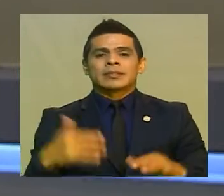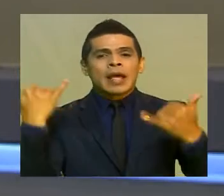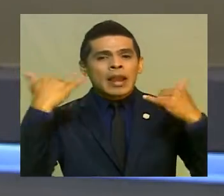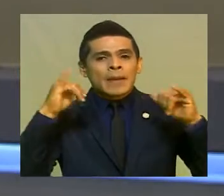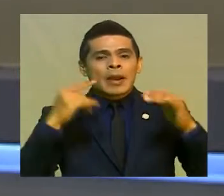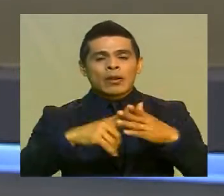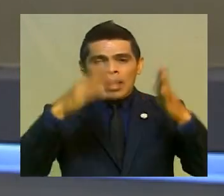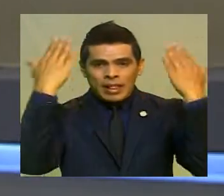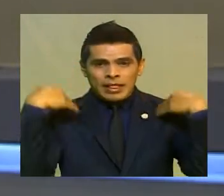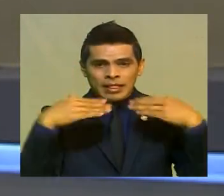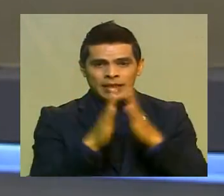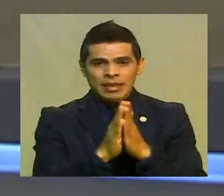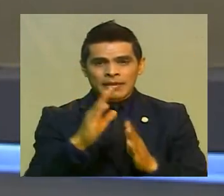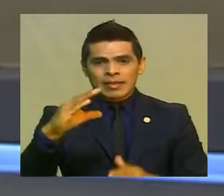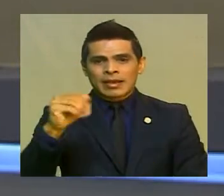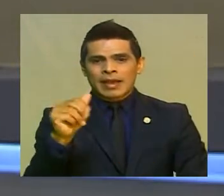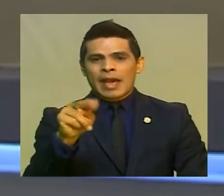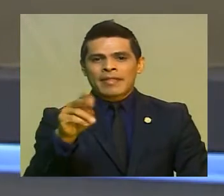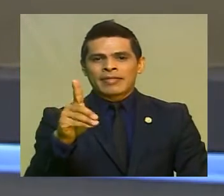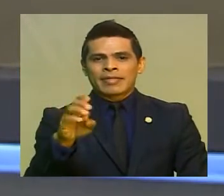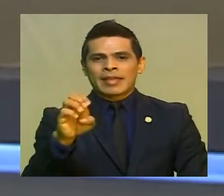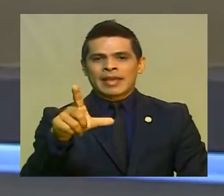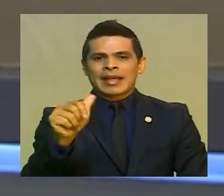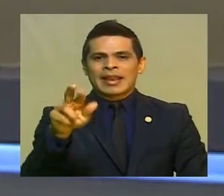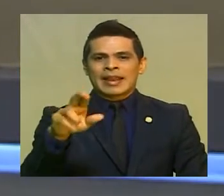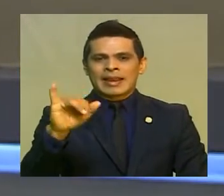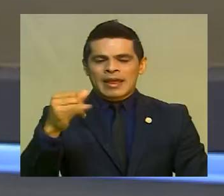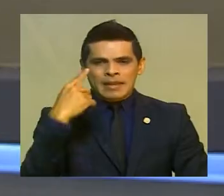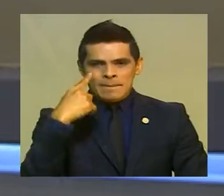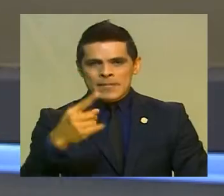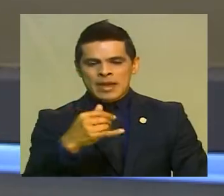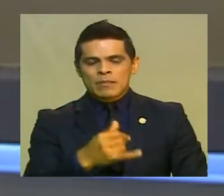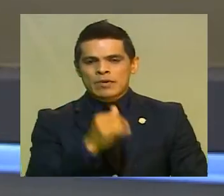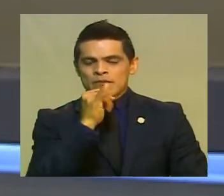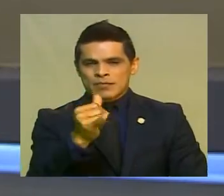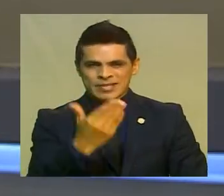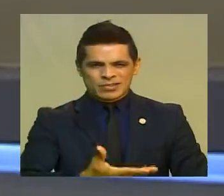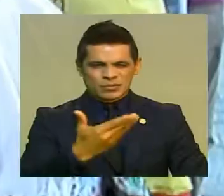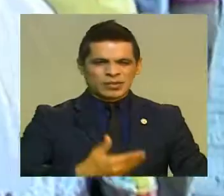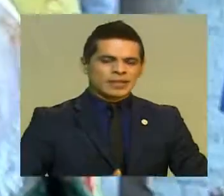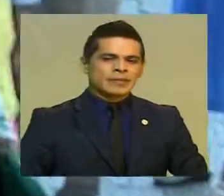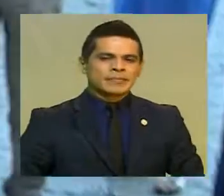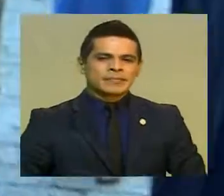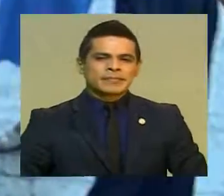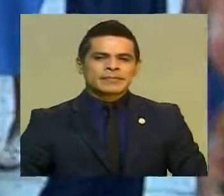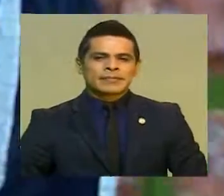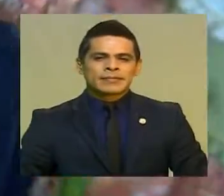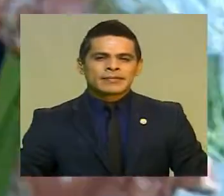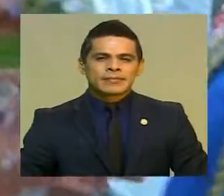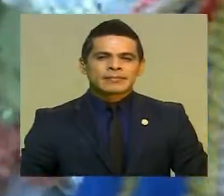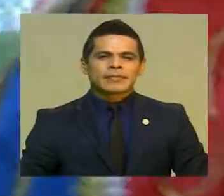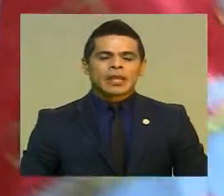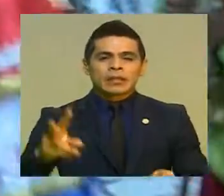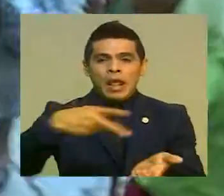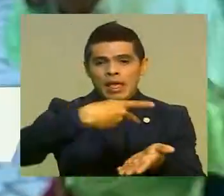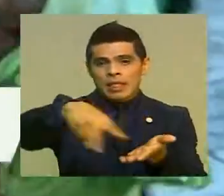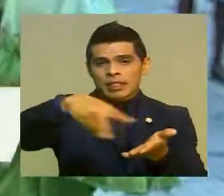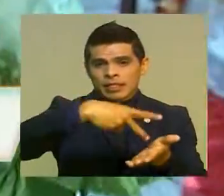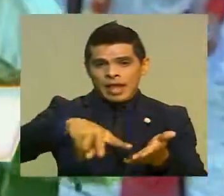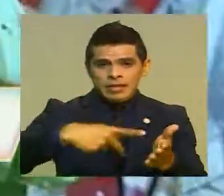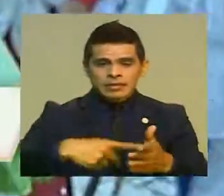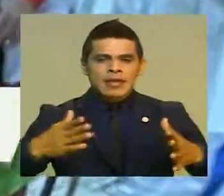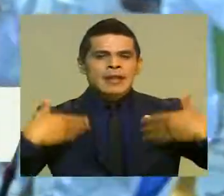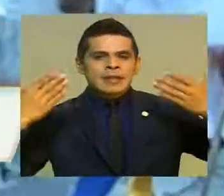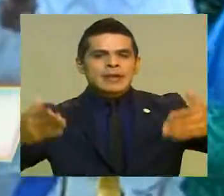tenemos un reporte que nos da cuenta de esta celebración entre danzas y júbilo los